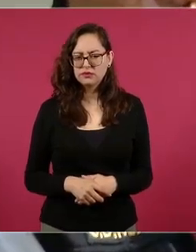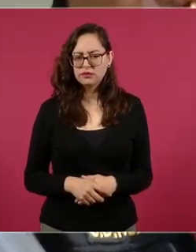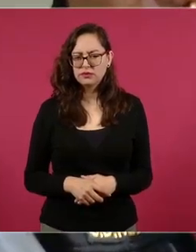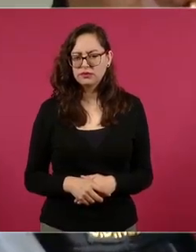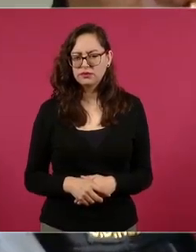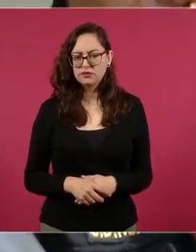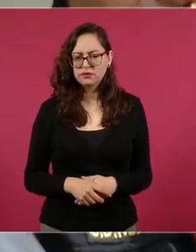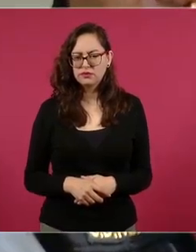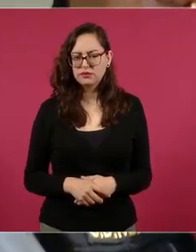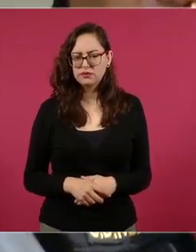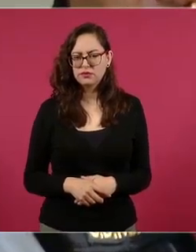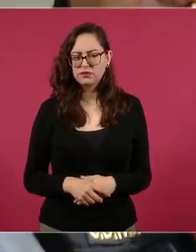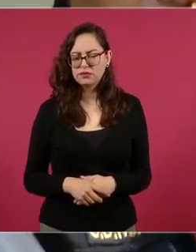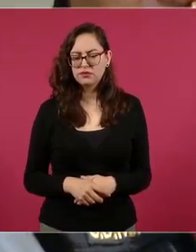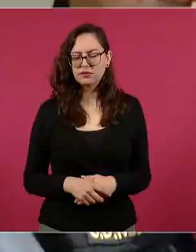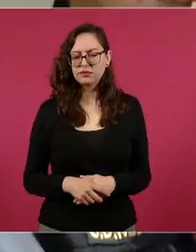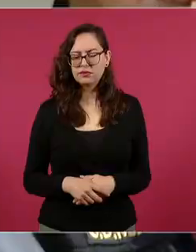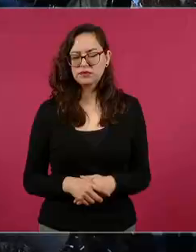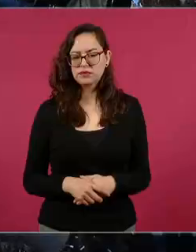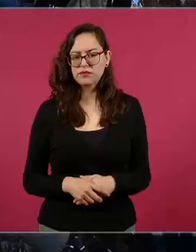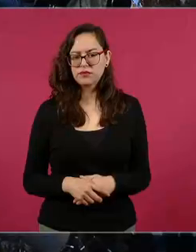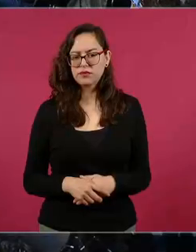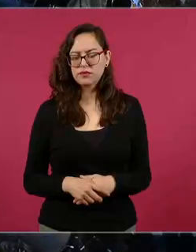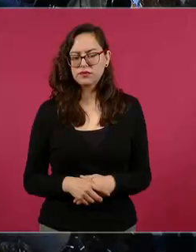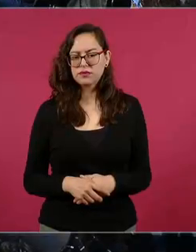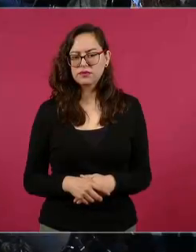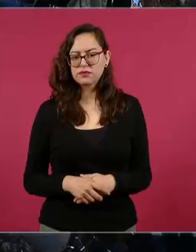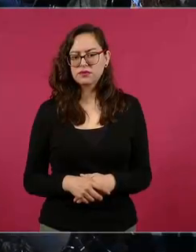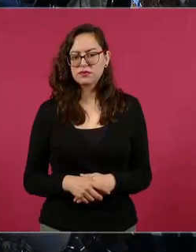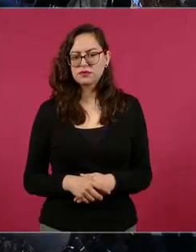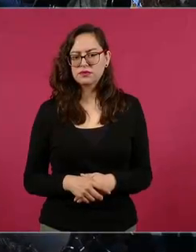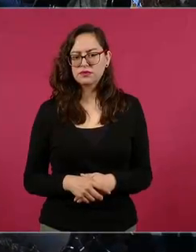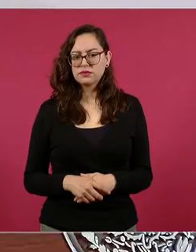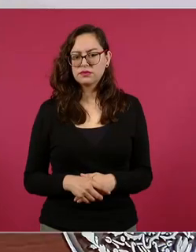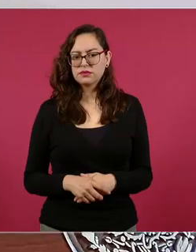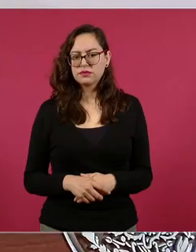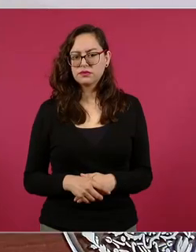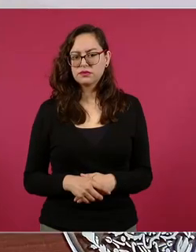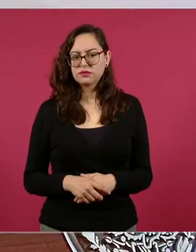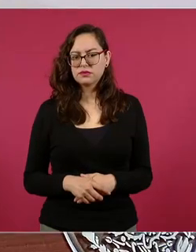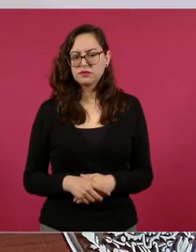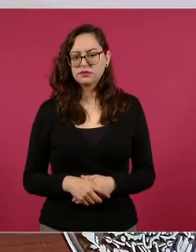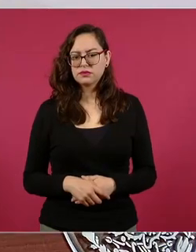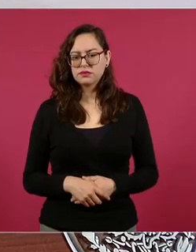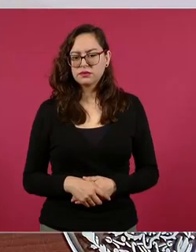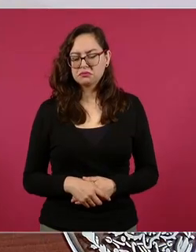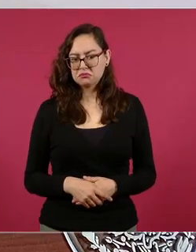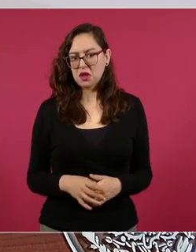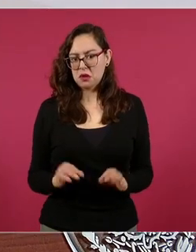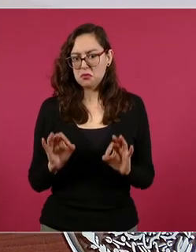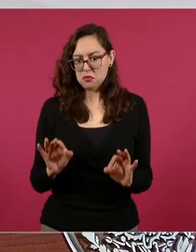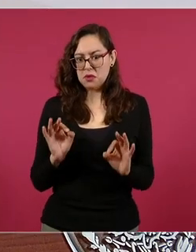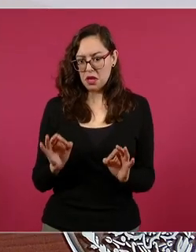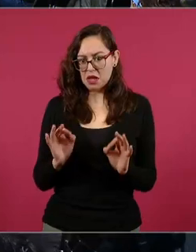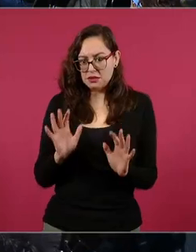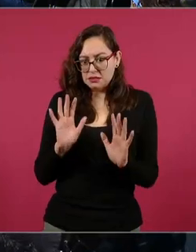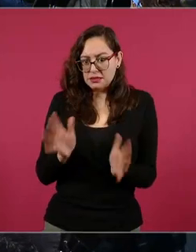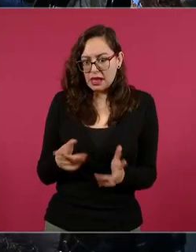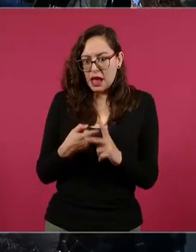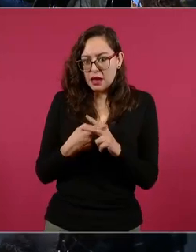lo sabe porque Germán... Pues qué bueno que lo está tocando, ¿no? Sí, porque Germán, cuando usted le indicó, incluso